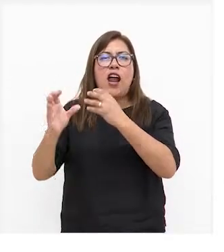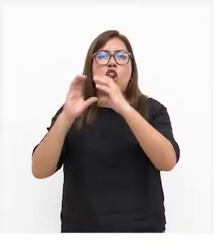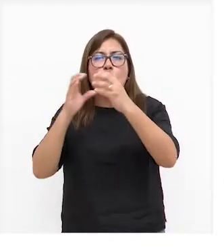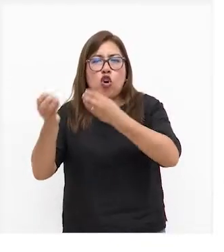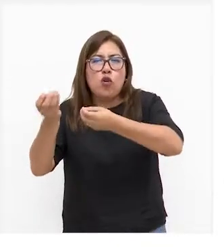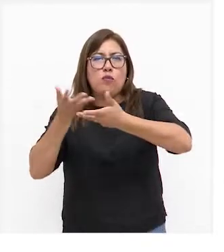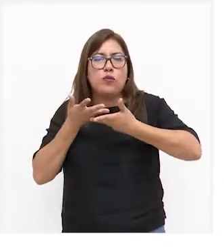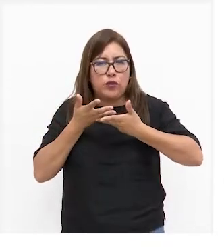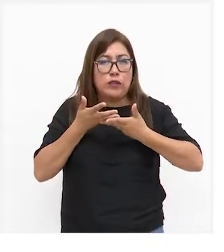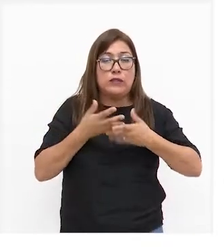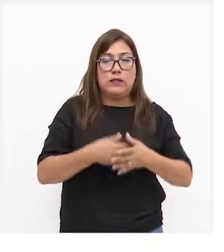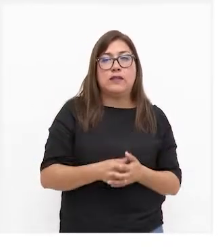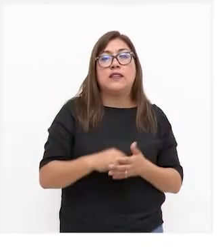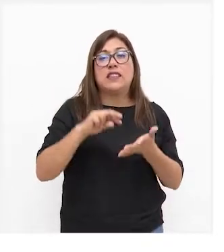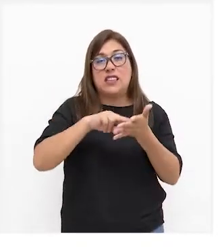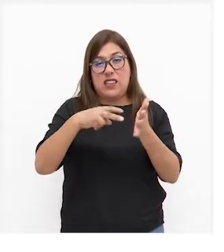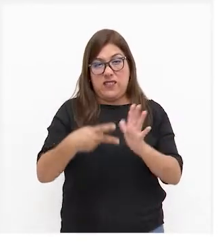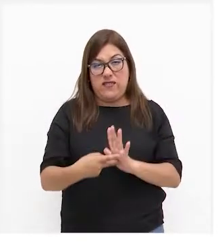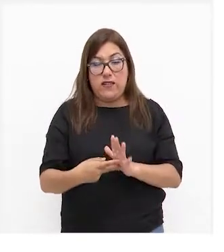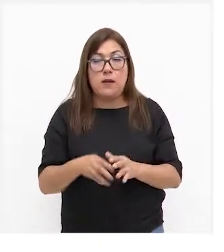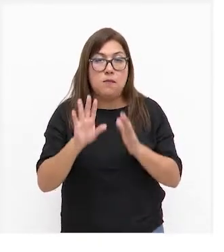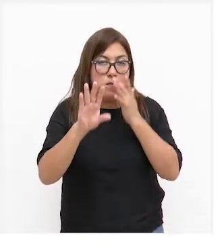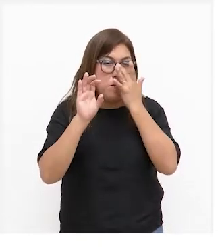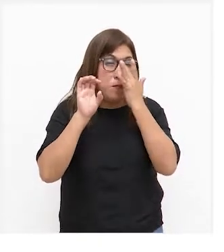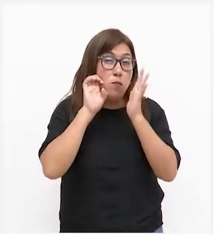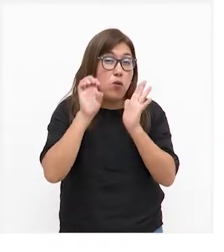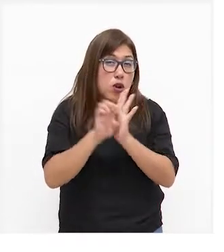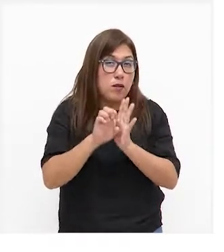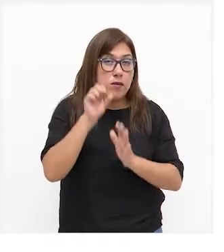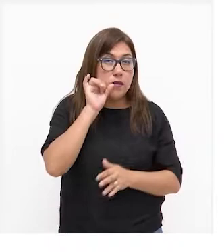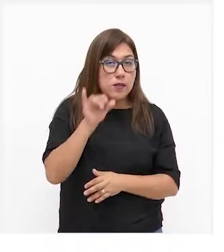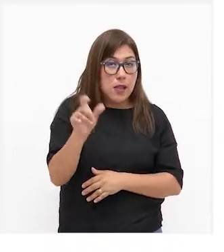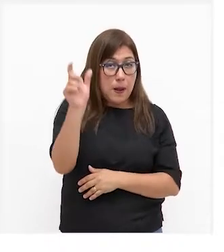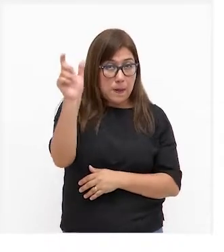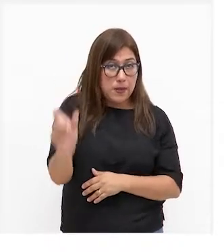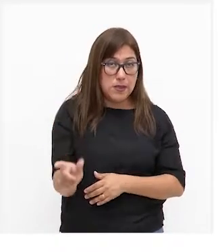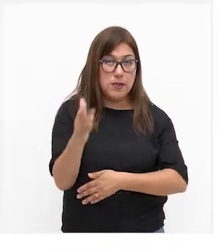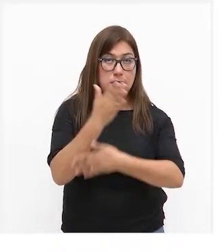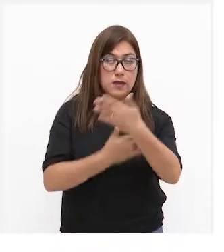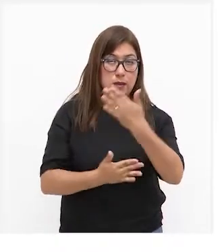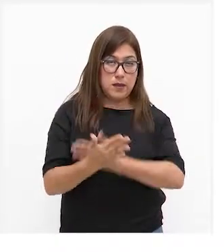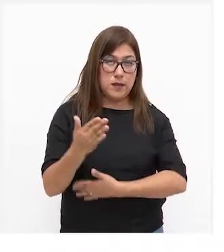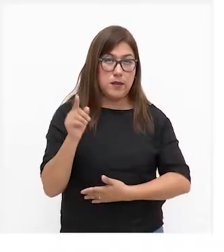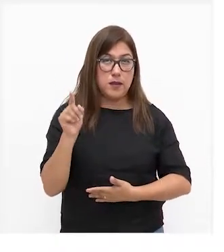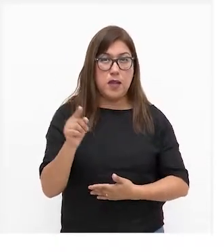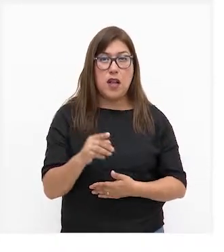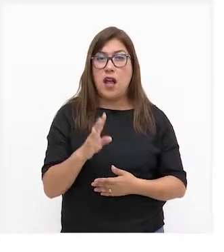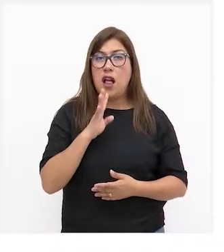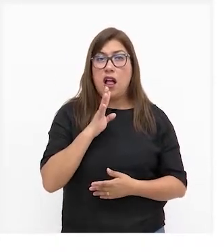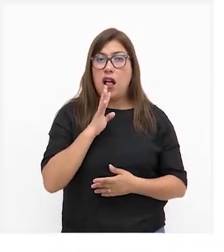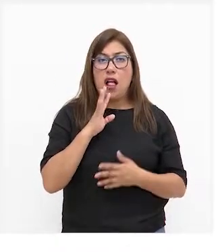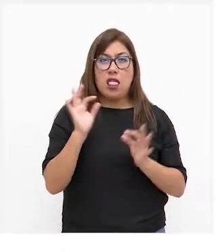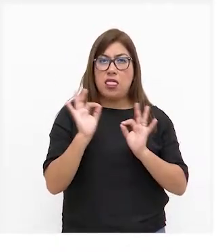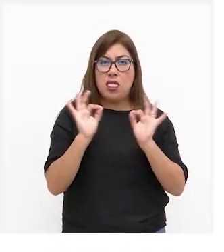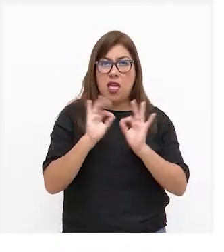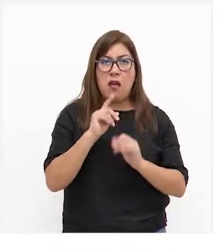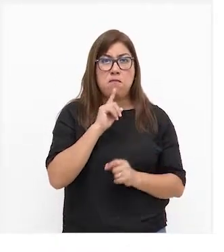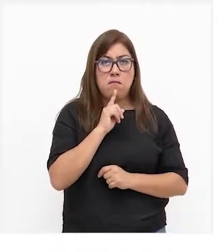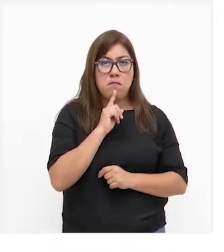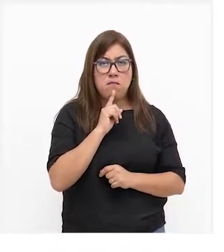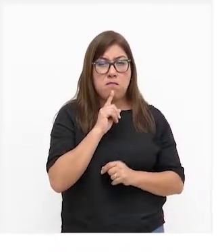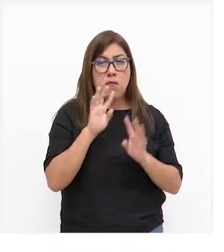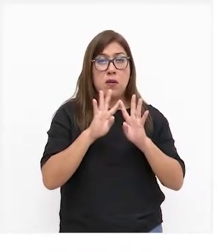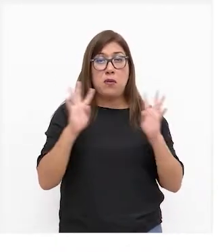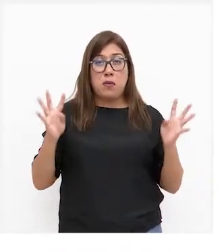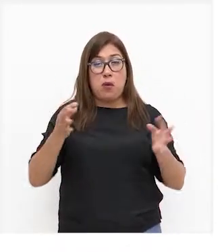la comunicación. Esto quiere decir, por ejemplo, que si la persona con discapacidad no habla durante la